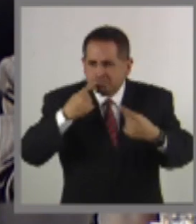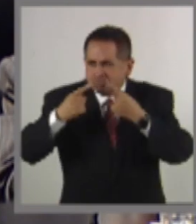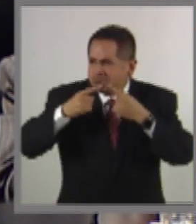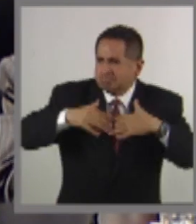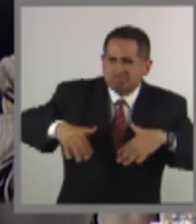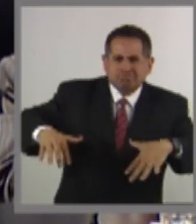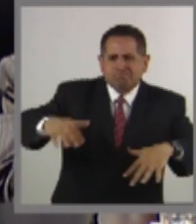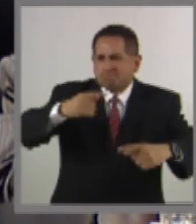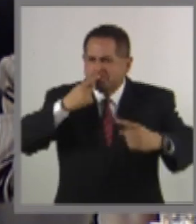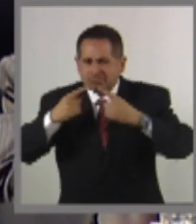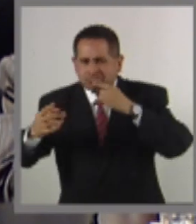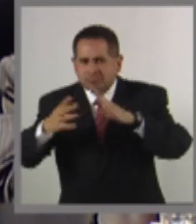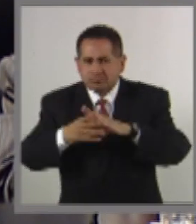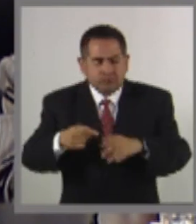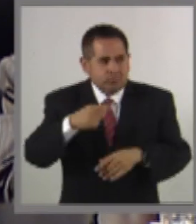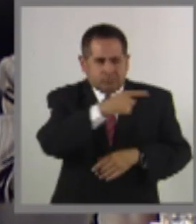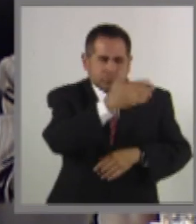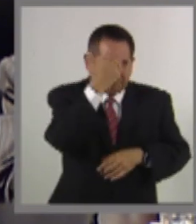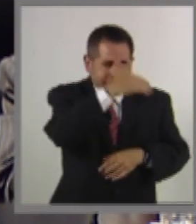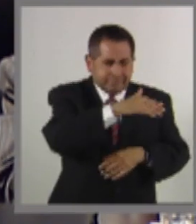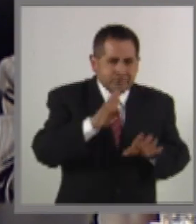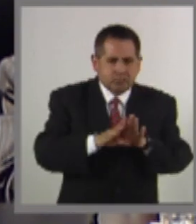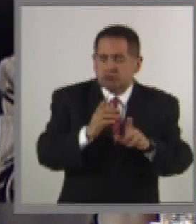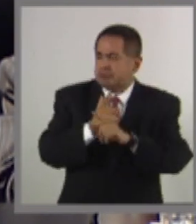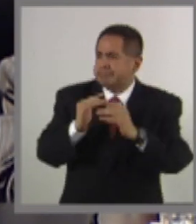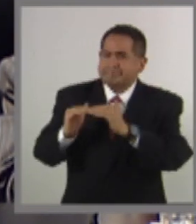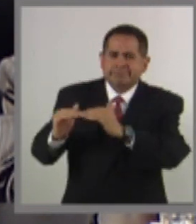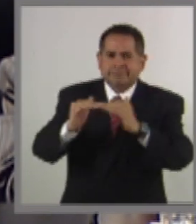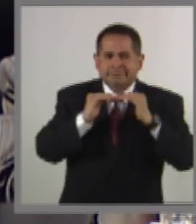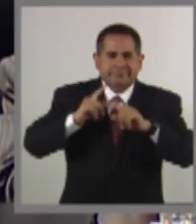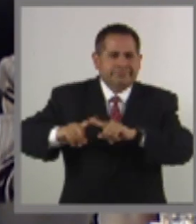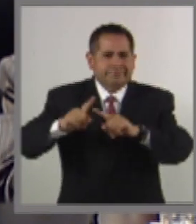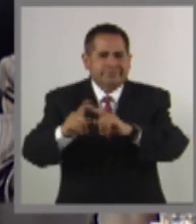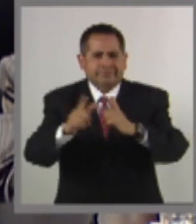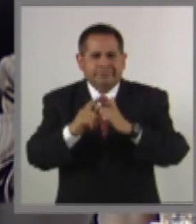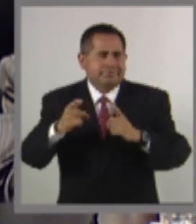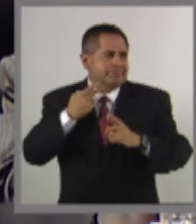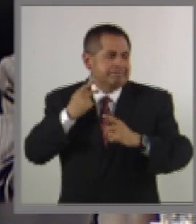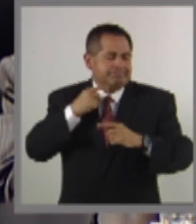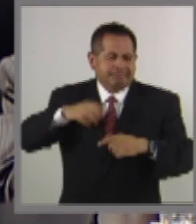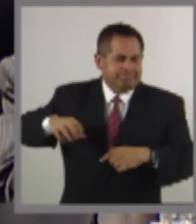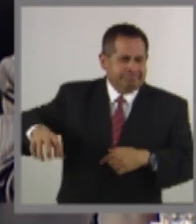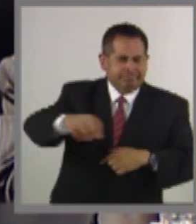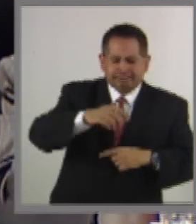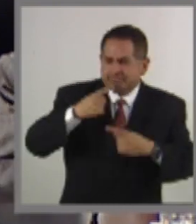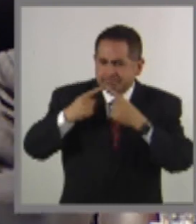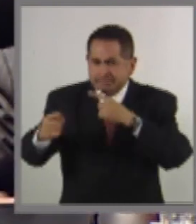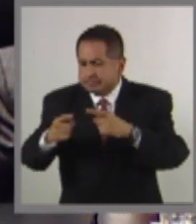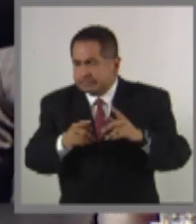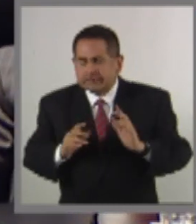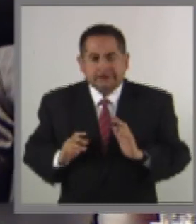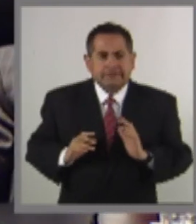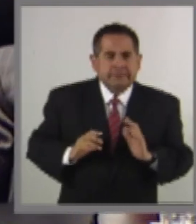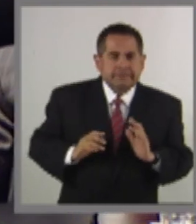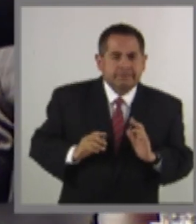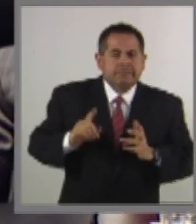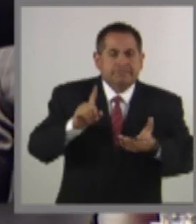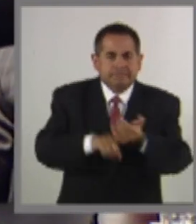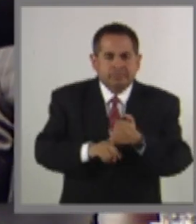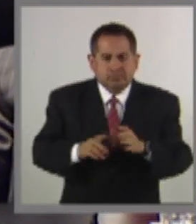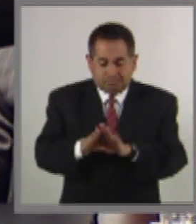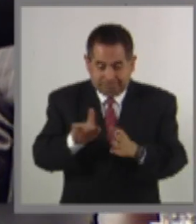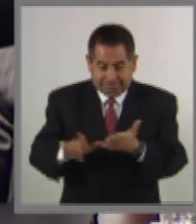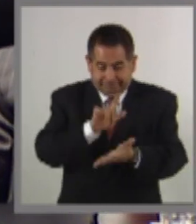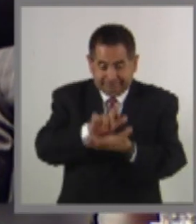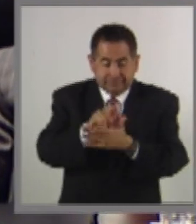pleno. Y tú conoces la pluralidad que hay en los diversos grupos parlamentarios, ni más ni menos que la